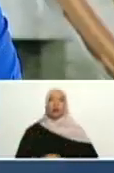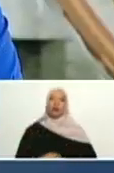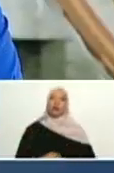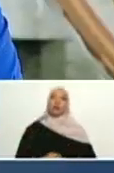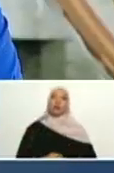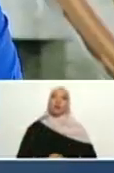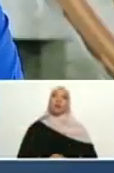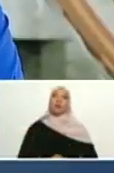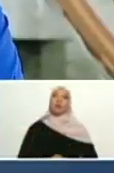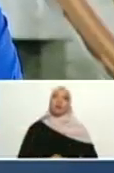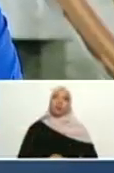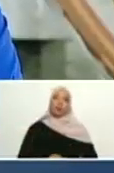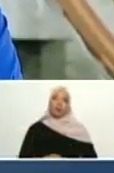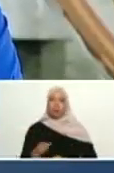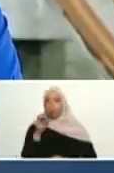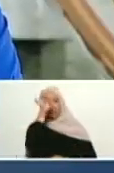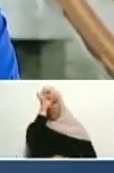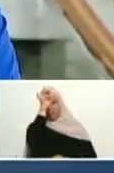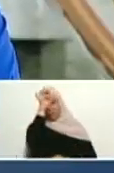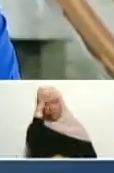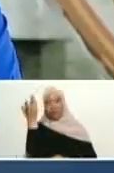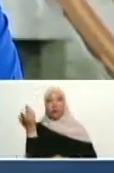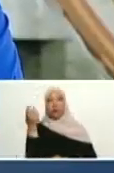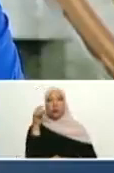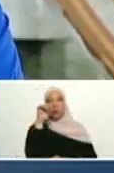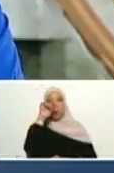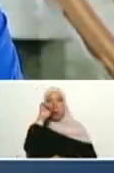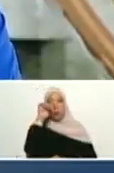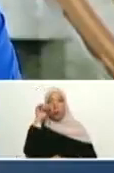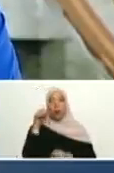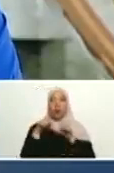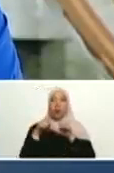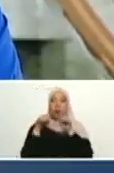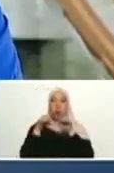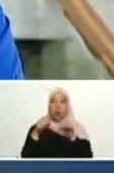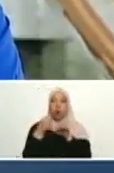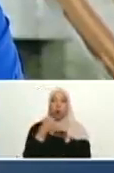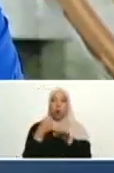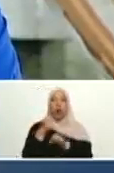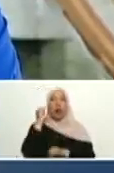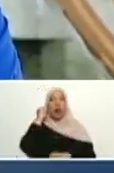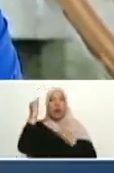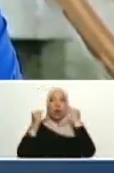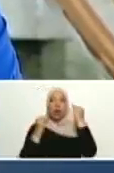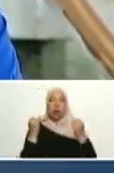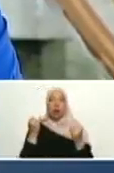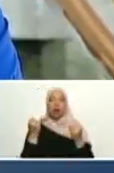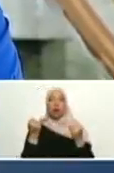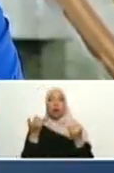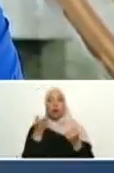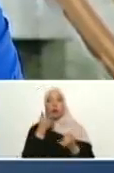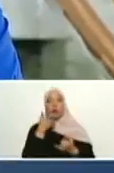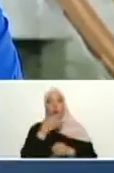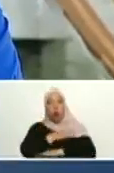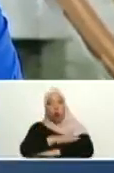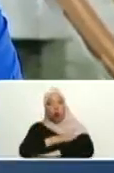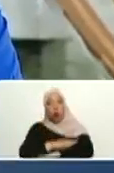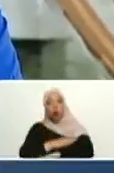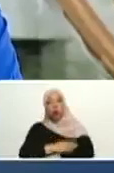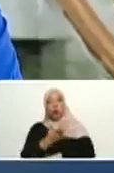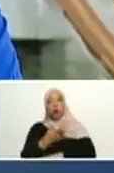para esos caminos, no sabía. Pero si uno es consecuente con su ideal, con su ética, con su moral, si